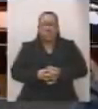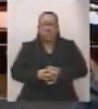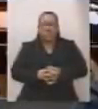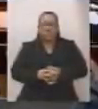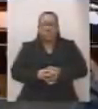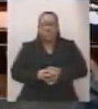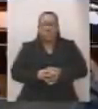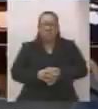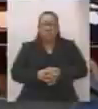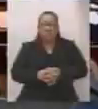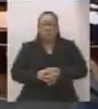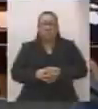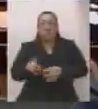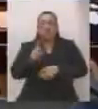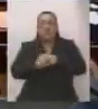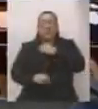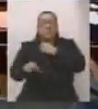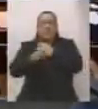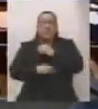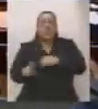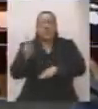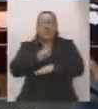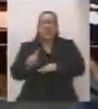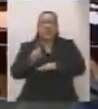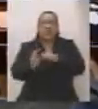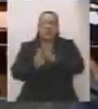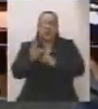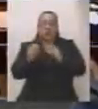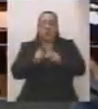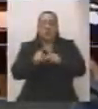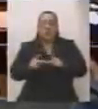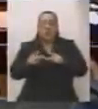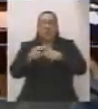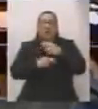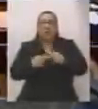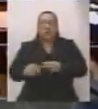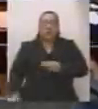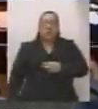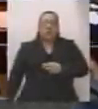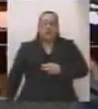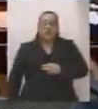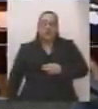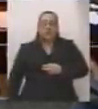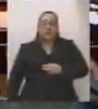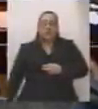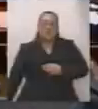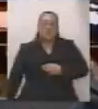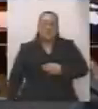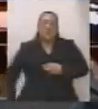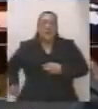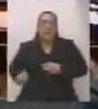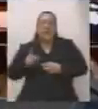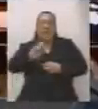países desarrollados, países del primer mundo, como también en naciones de